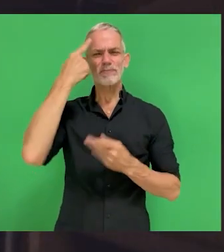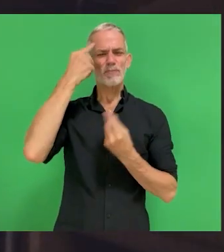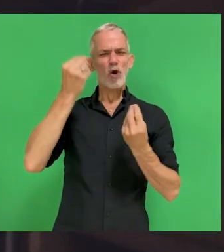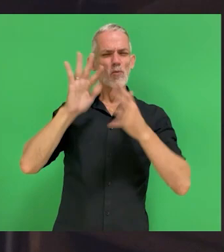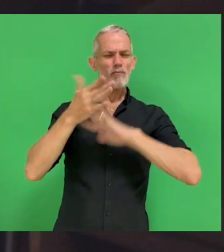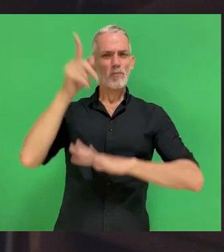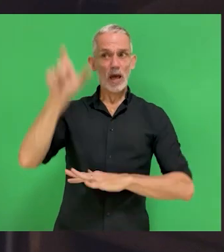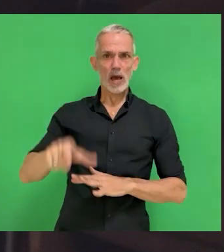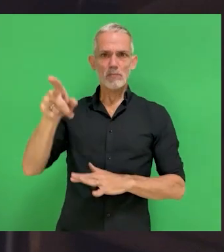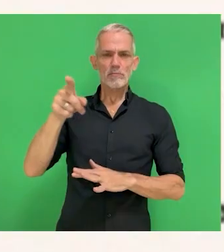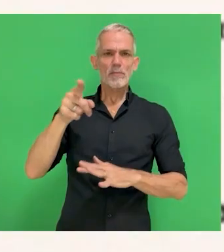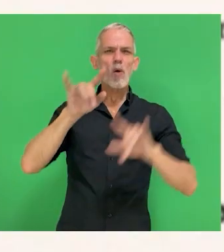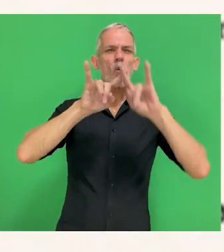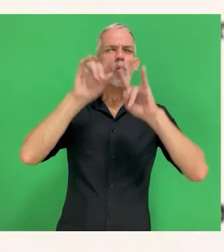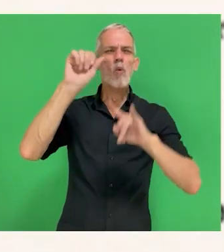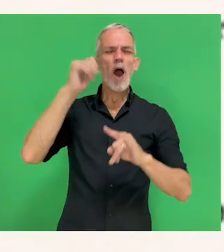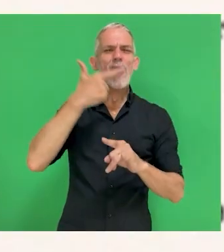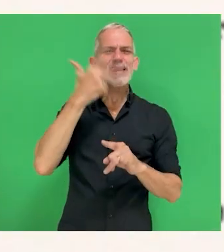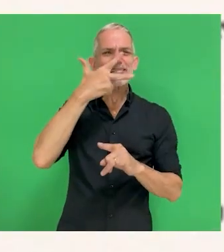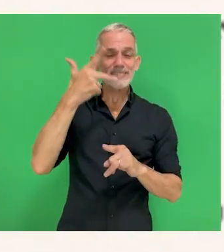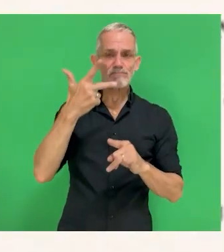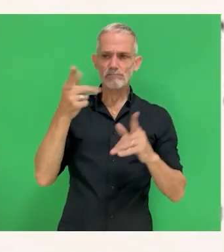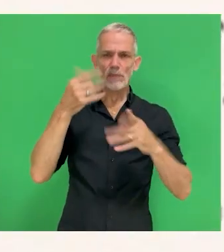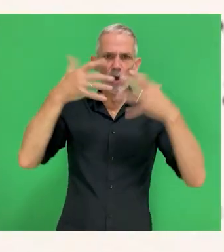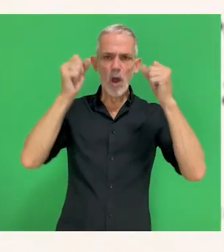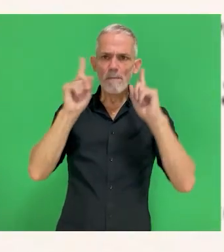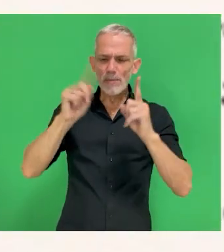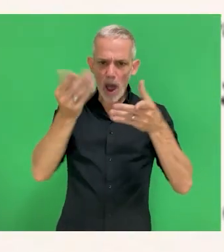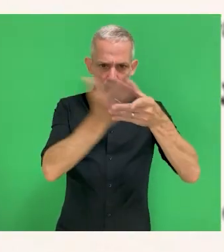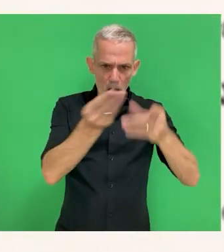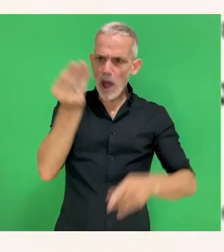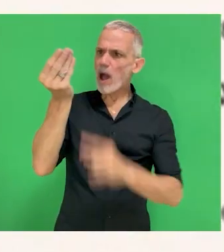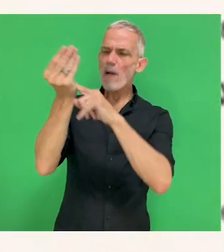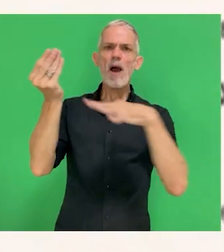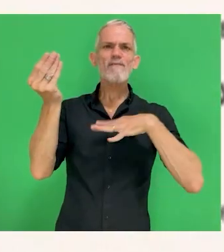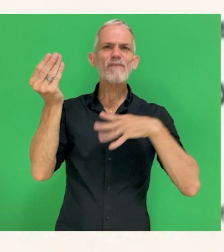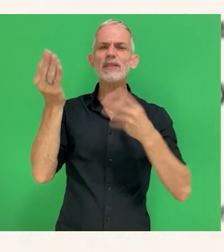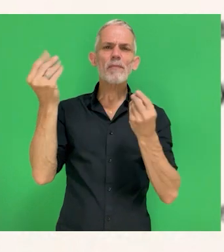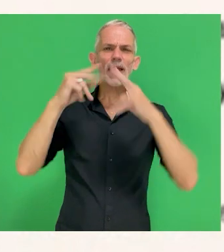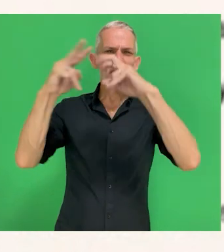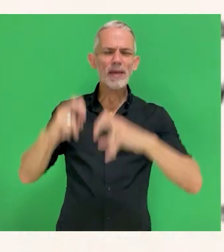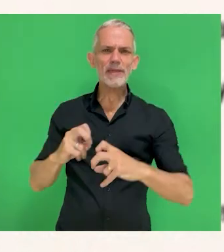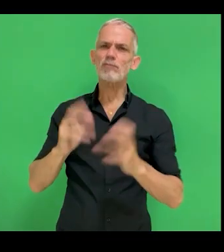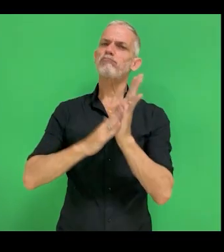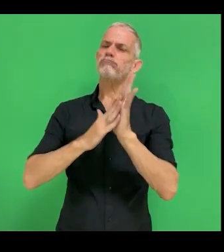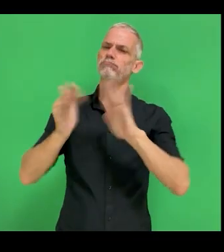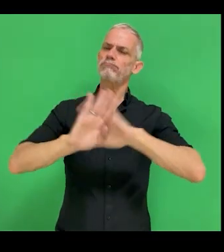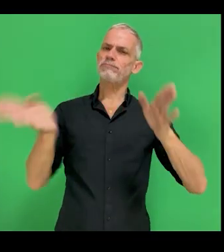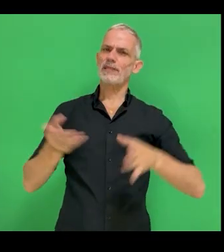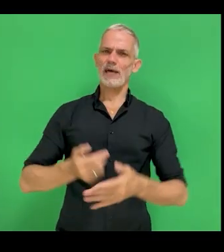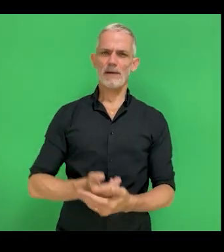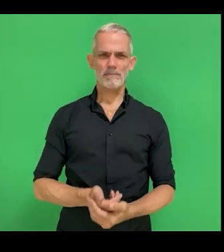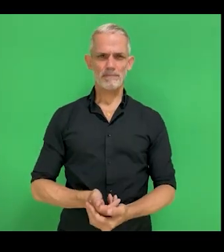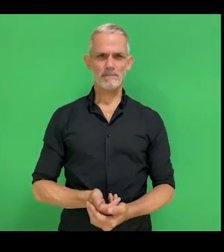cómo hubiera sido para Walsh encontrar ese documento que faltaba para dar por probada su investigación.